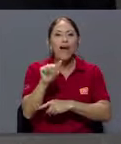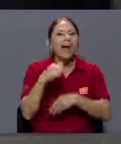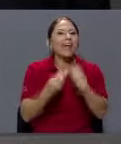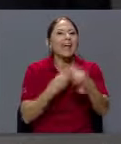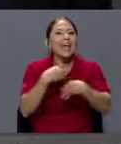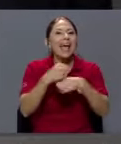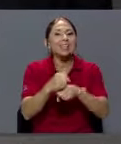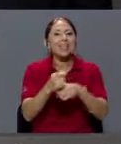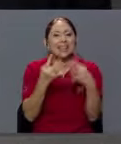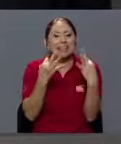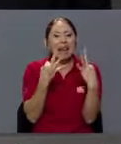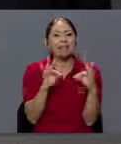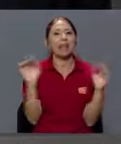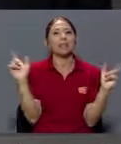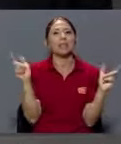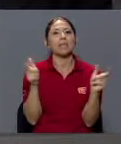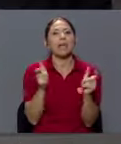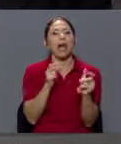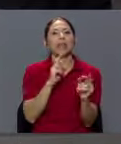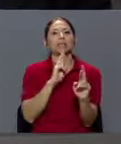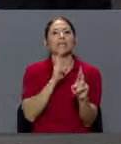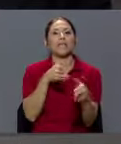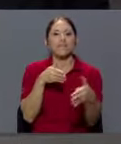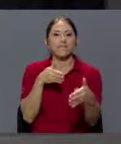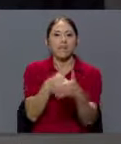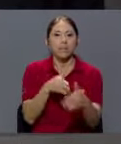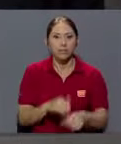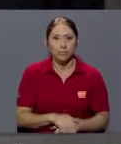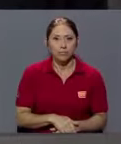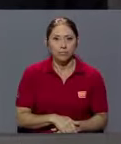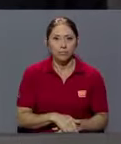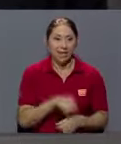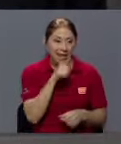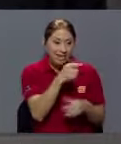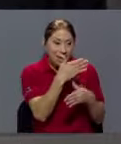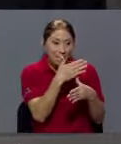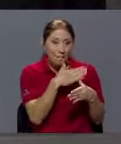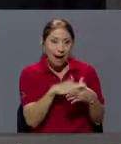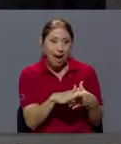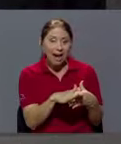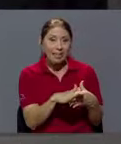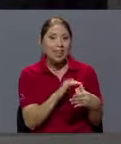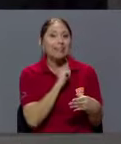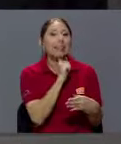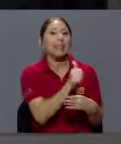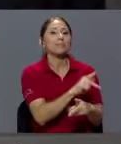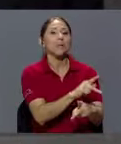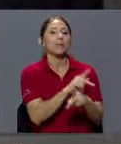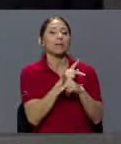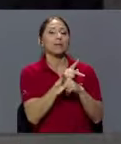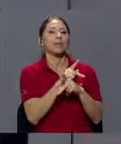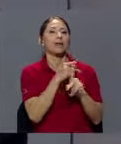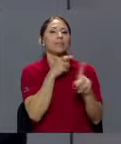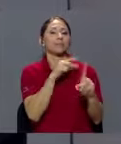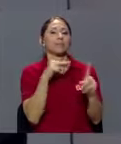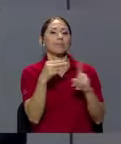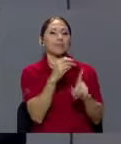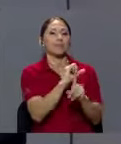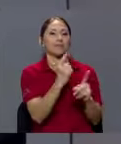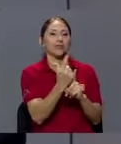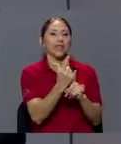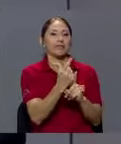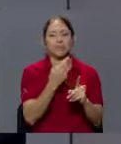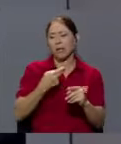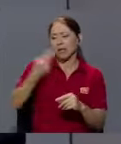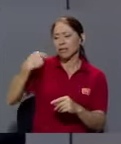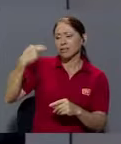ese efecto, el efecto que puede tener esa parte que se ve desprotegida desde el punto de vista social. Y por eso la curva,